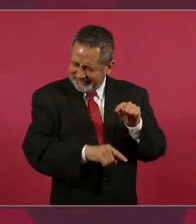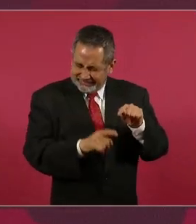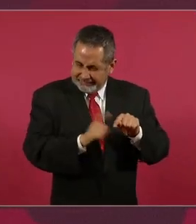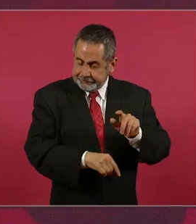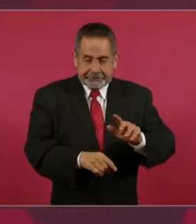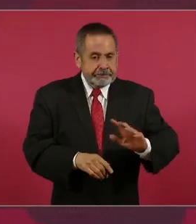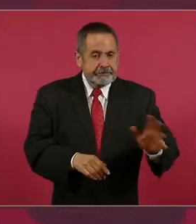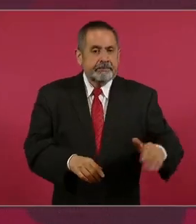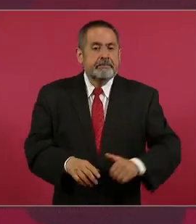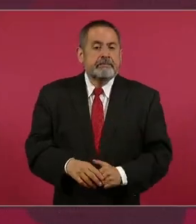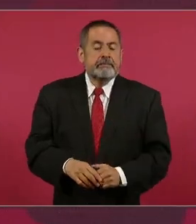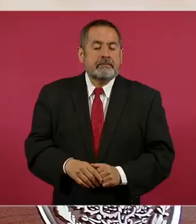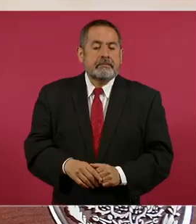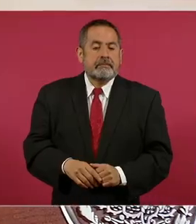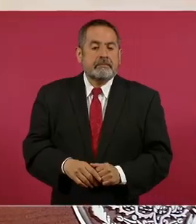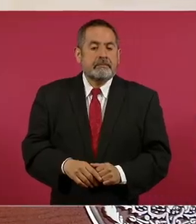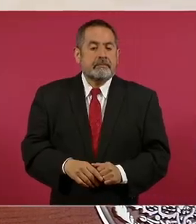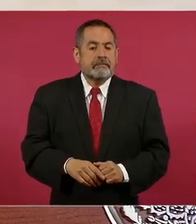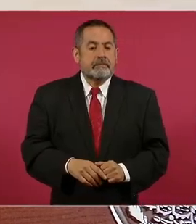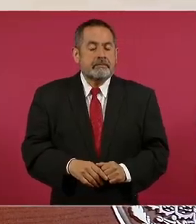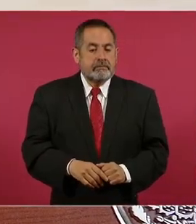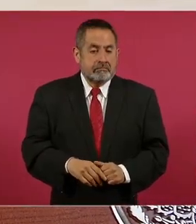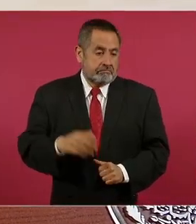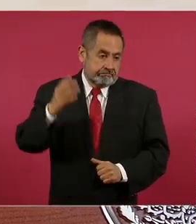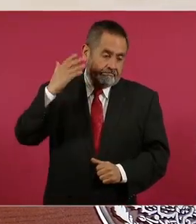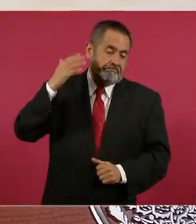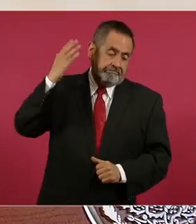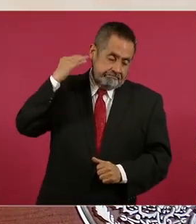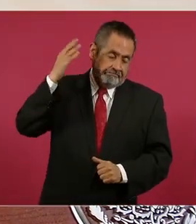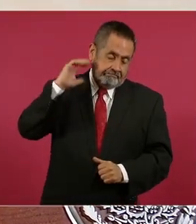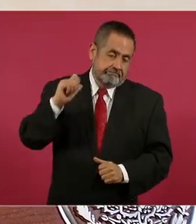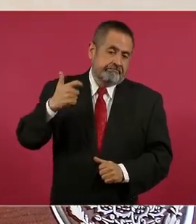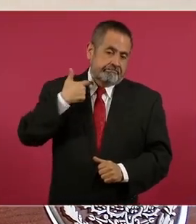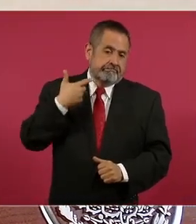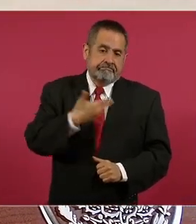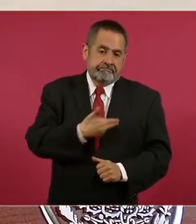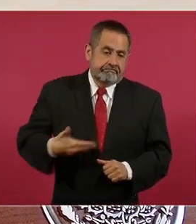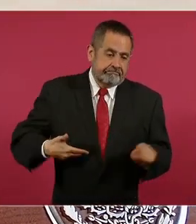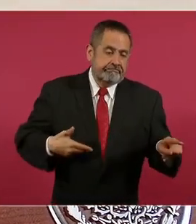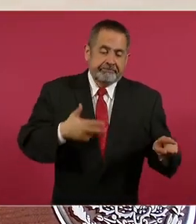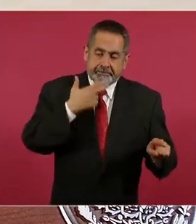que le sirvió para